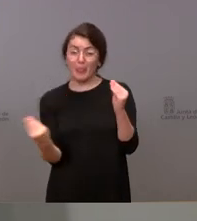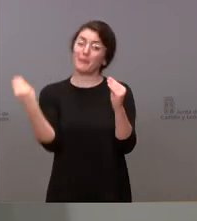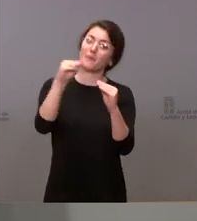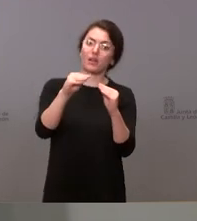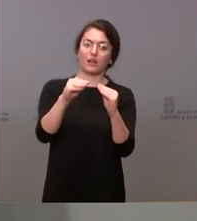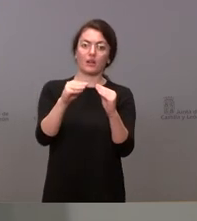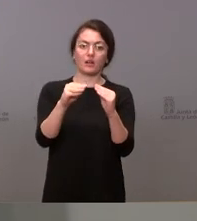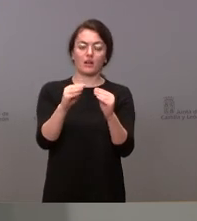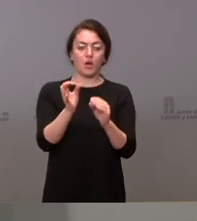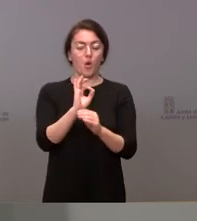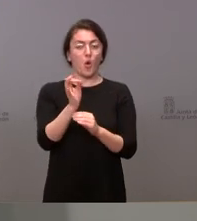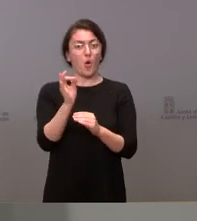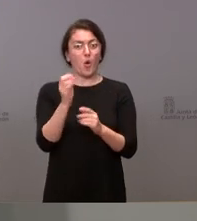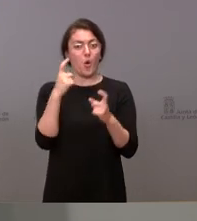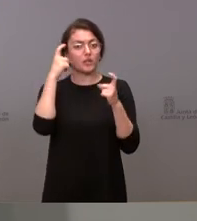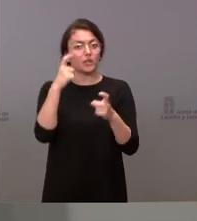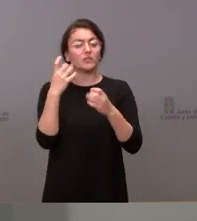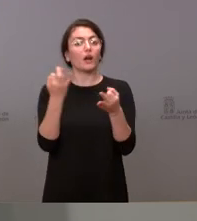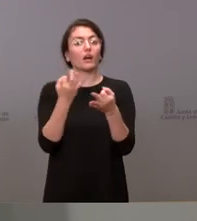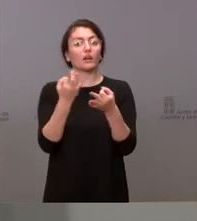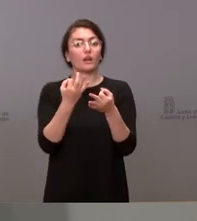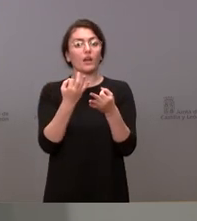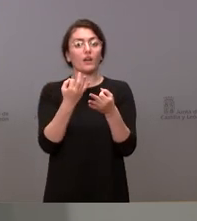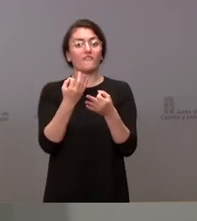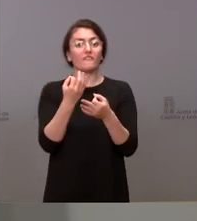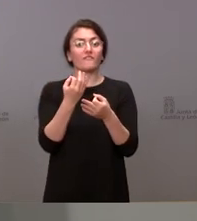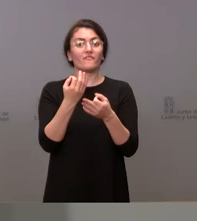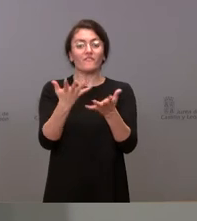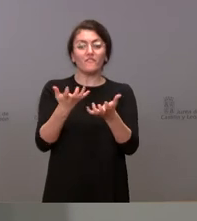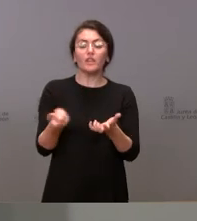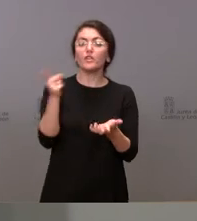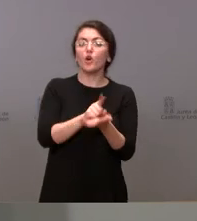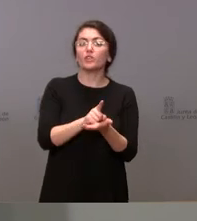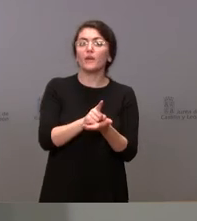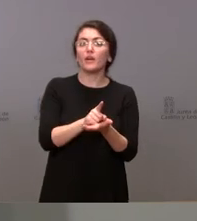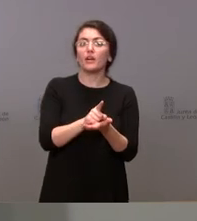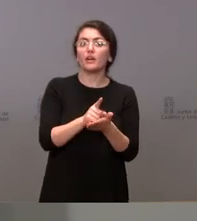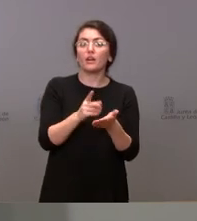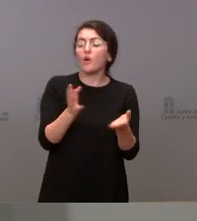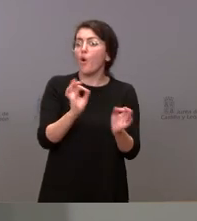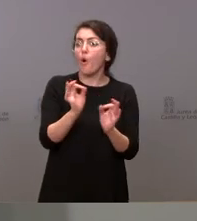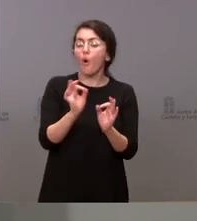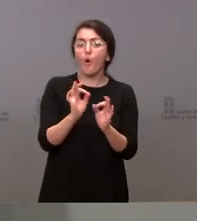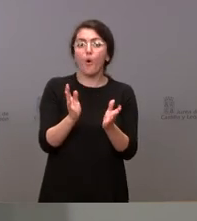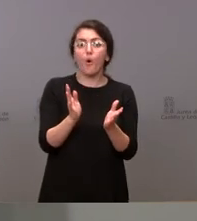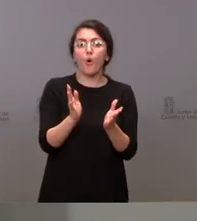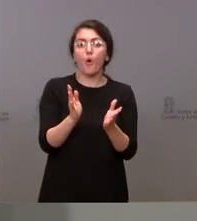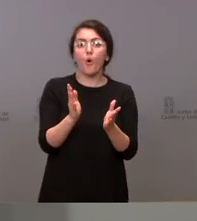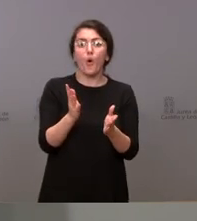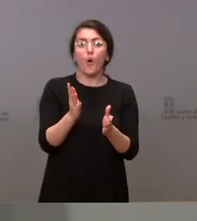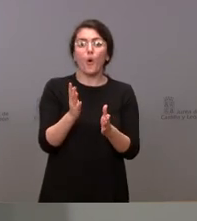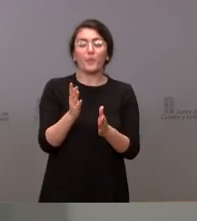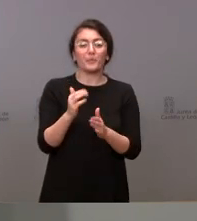UBU. Pretenden que vuelva a haber beneficio otra vez en la reversión del UBU. Pretenden enriquecer aún